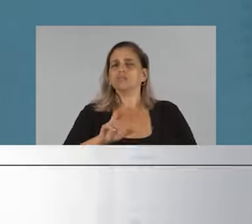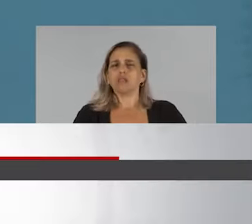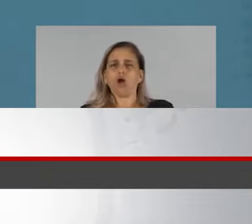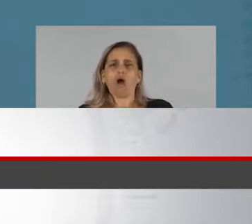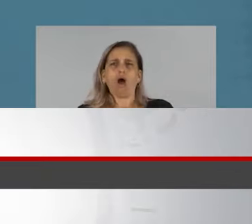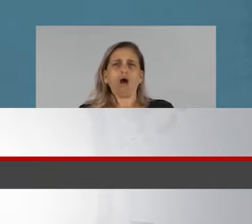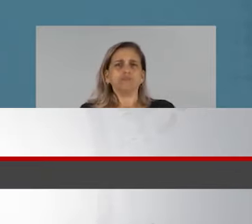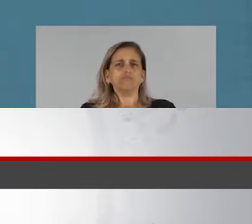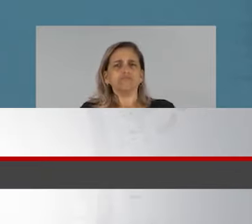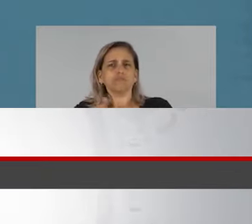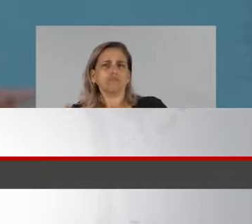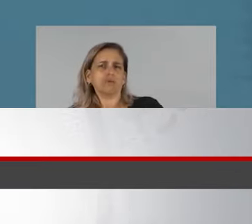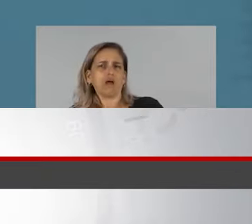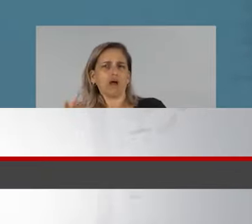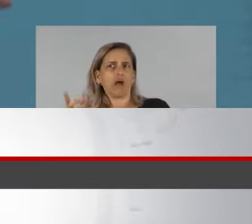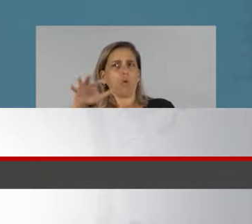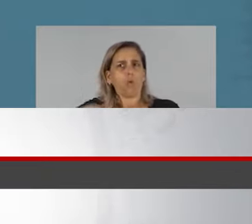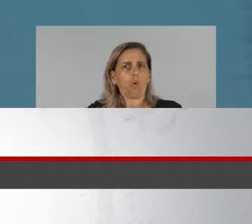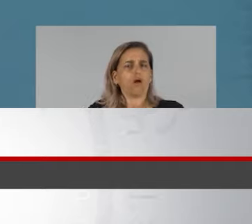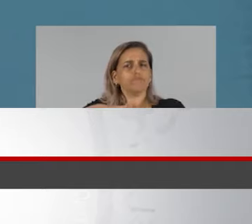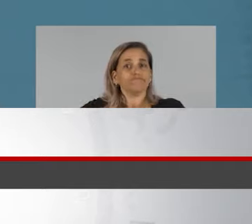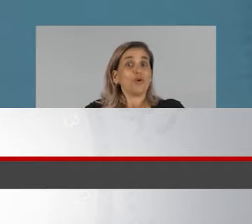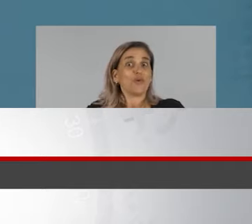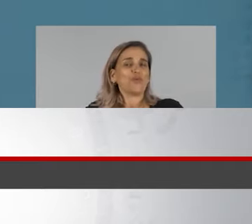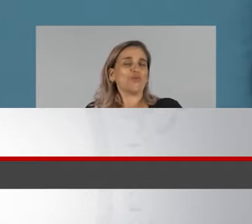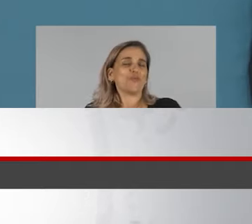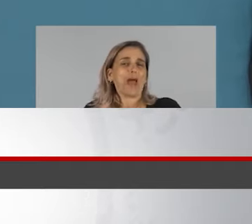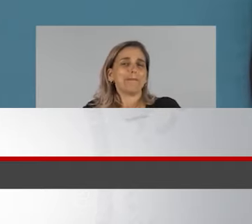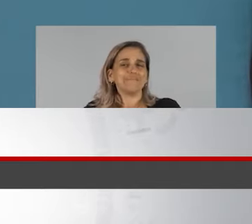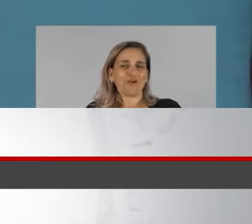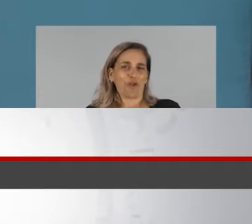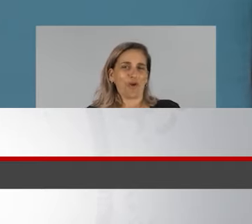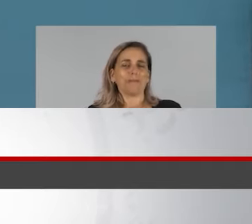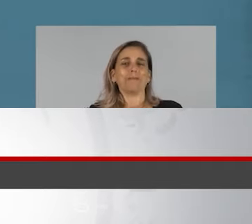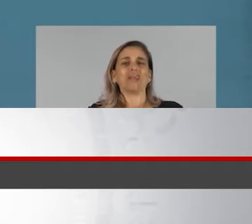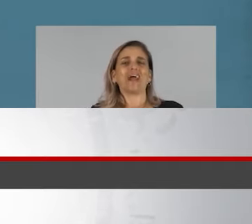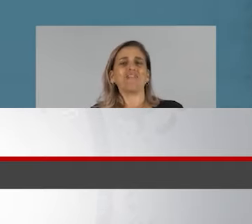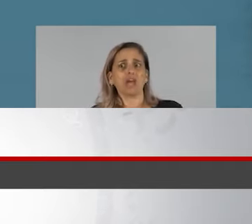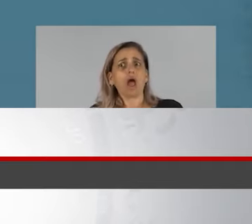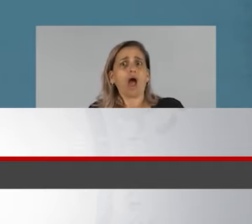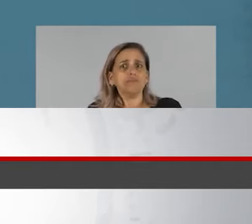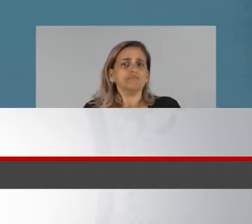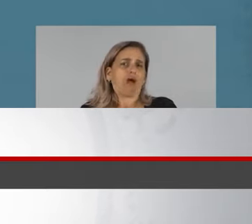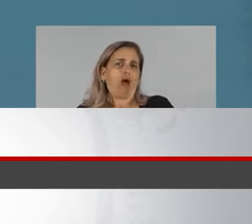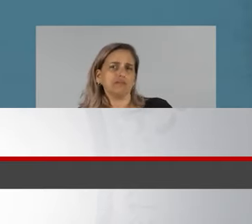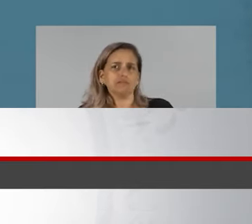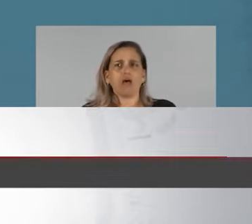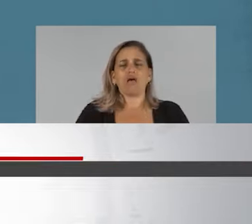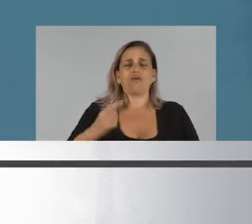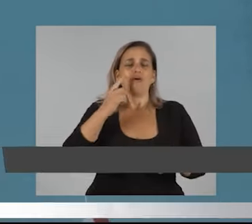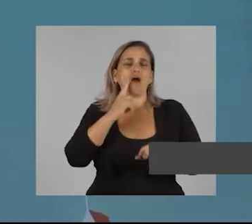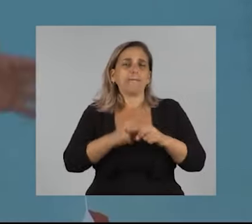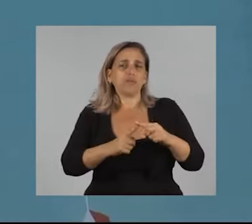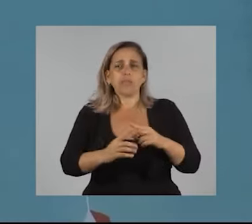ahí en un desembarcadero a mano derecha. Javier, un amigo mío, estaba prendiendo un fuego haciendo un asadito al mediodía. Después de